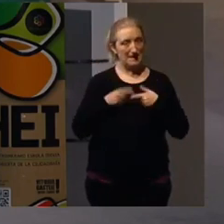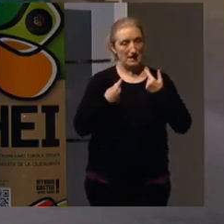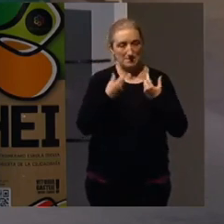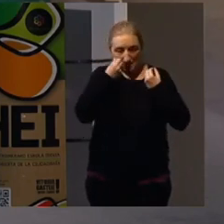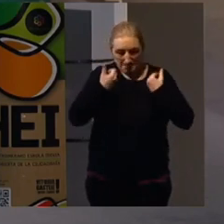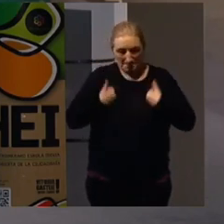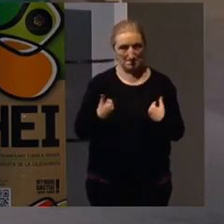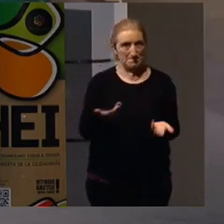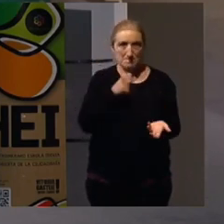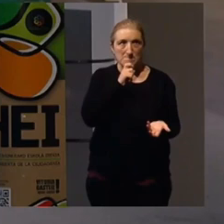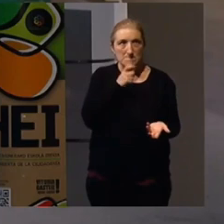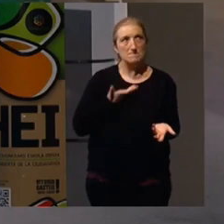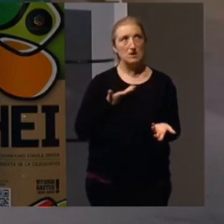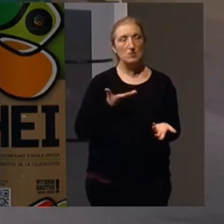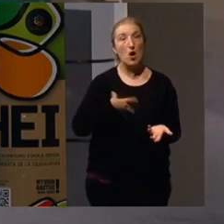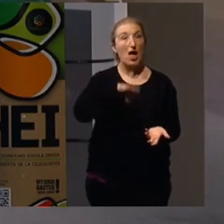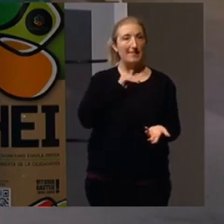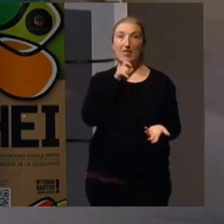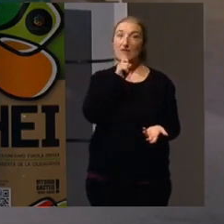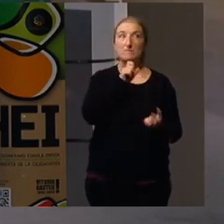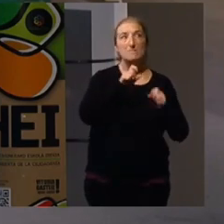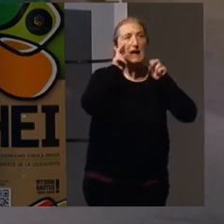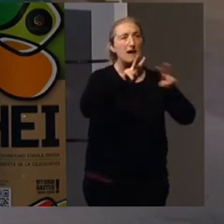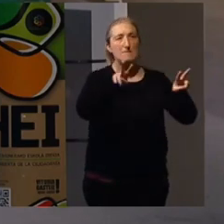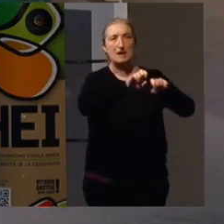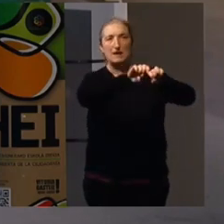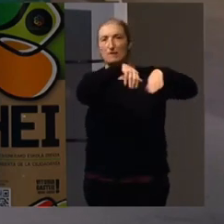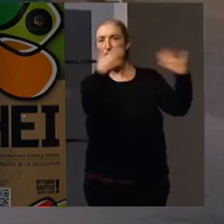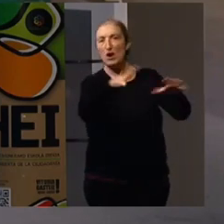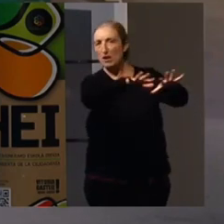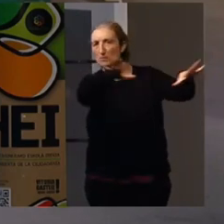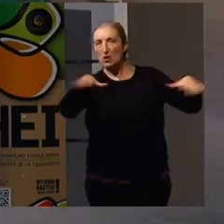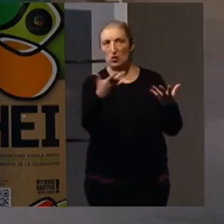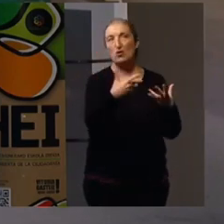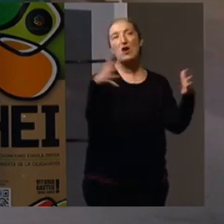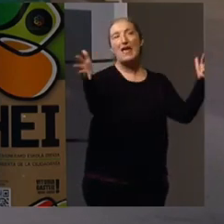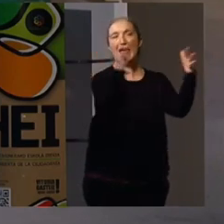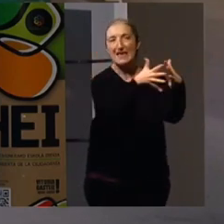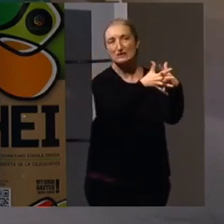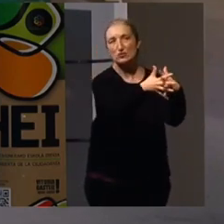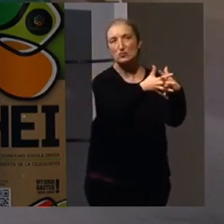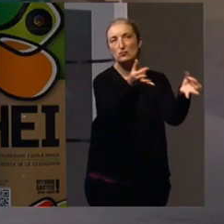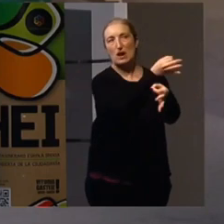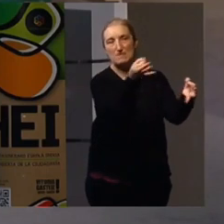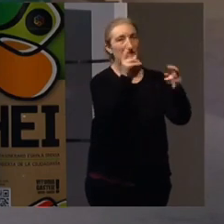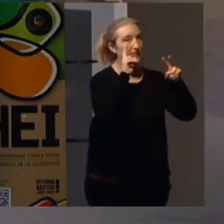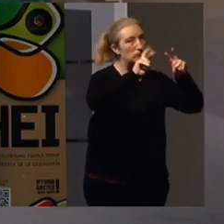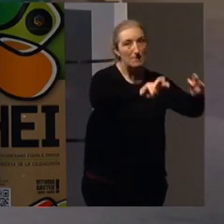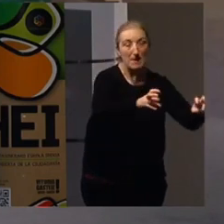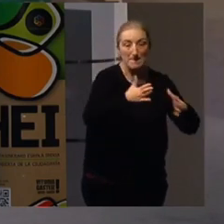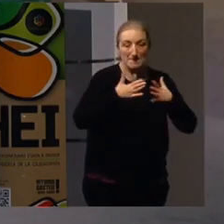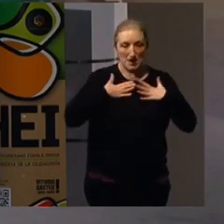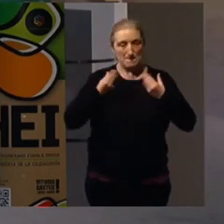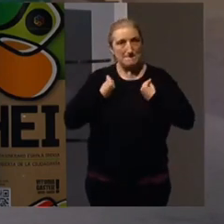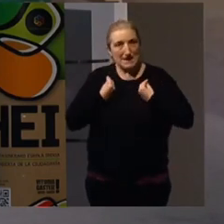proyecto biográfico, es como, vale, para lo macro me importa mucho el análisis estructural, pero en lo mío soy yo que estoy fracasando, soy yo que no estoy